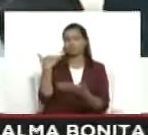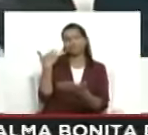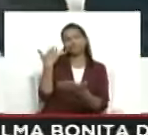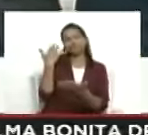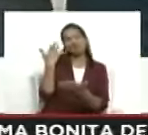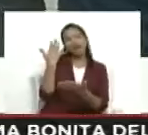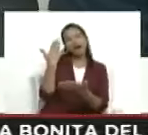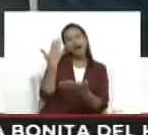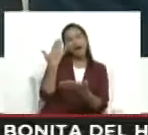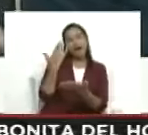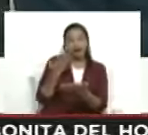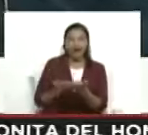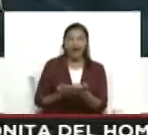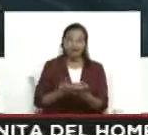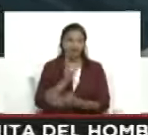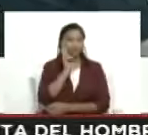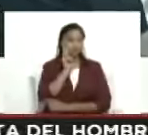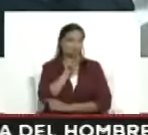visto muchas cosas en estos años.